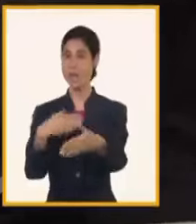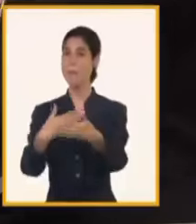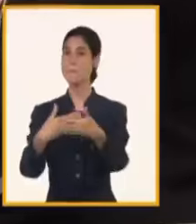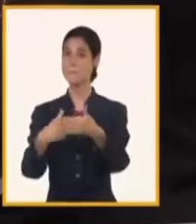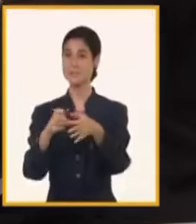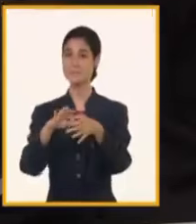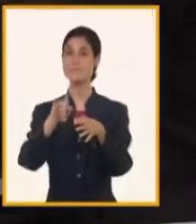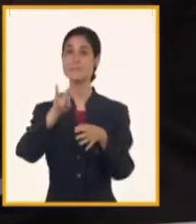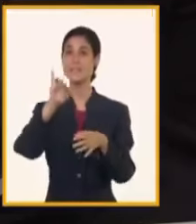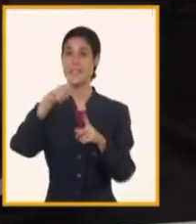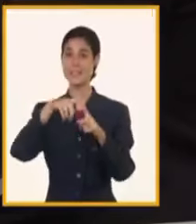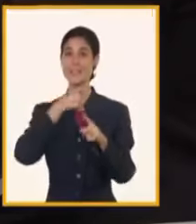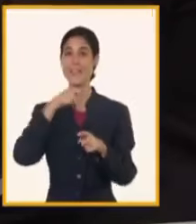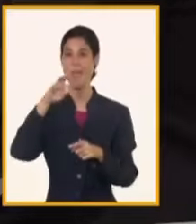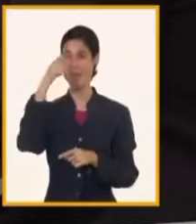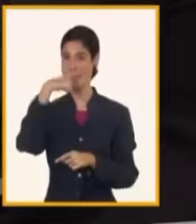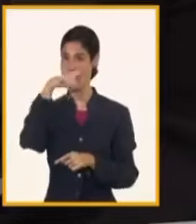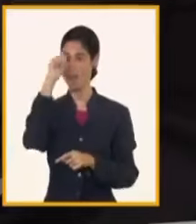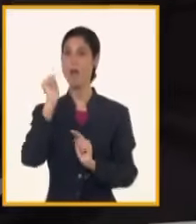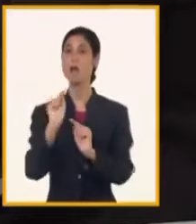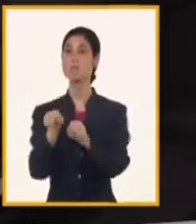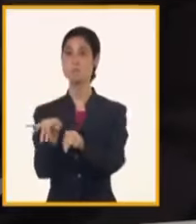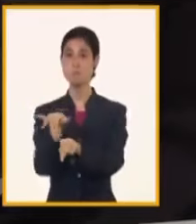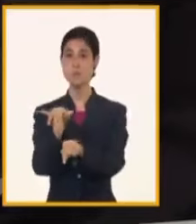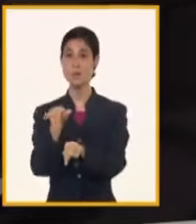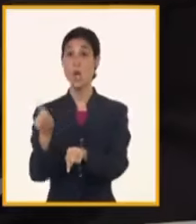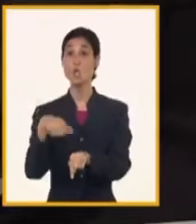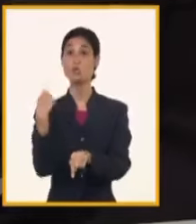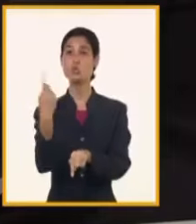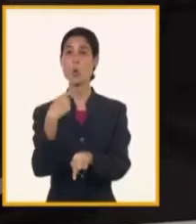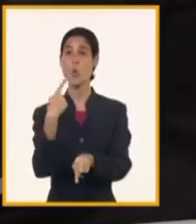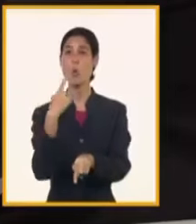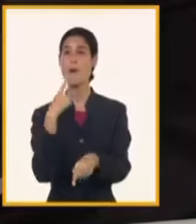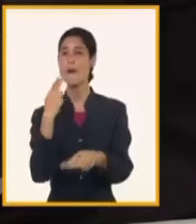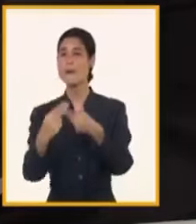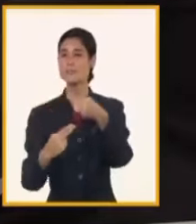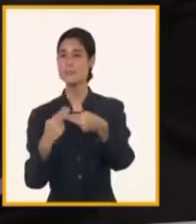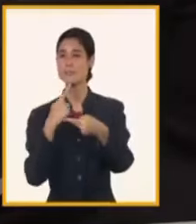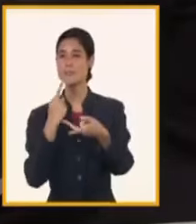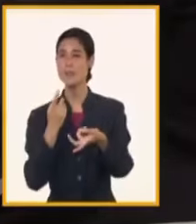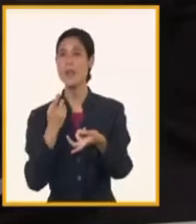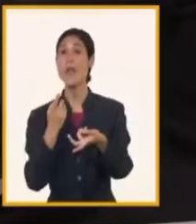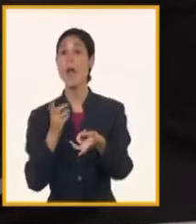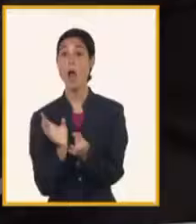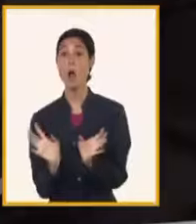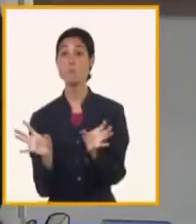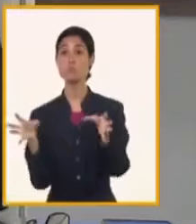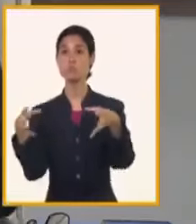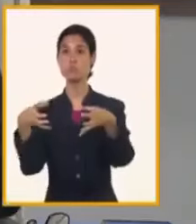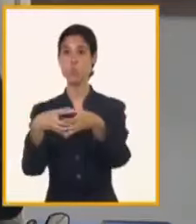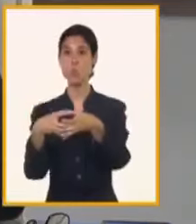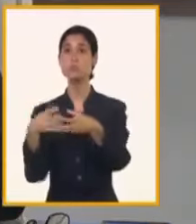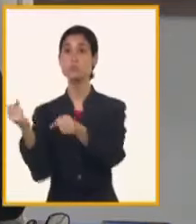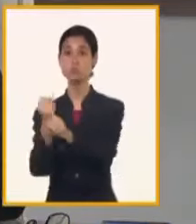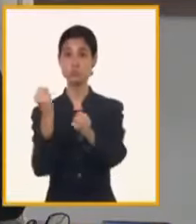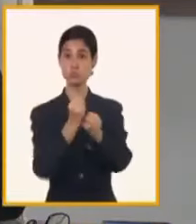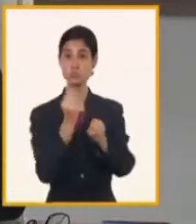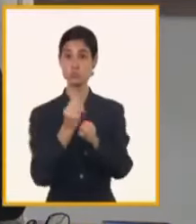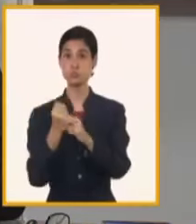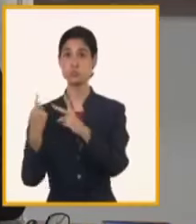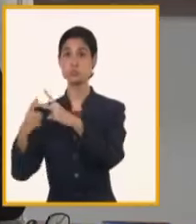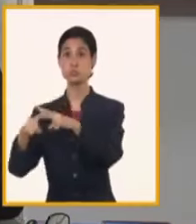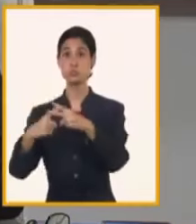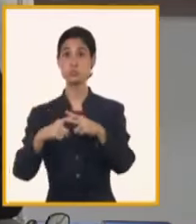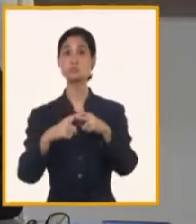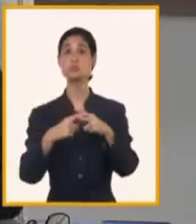y los recursos para hacer Y empezamos y nos unimos Y empezamos a discutir Y empezamos que era el ejemplo que te estaba poniendo esta bomba lo resolvieron los técnicos los